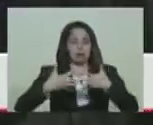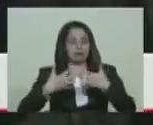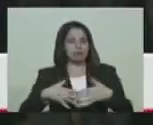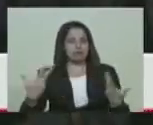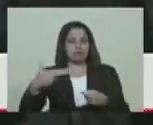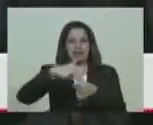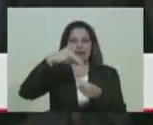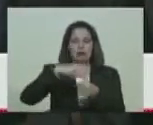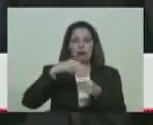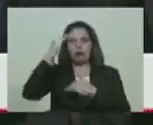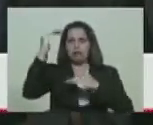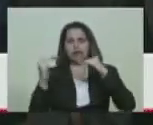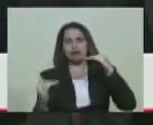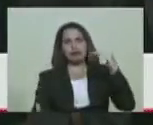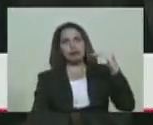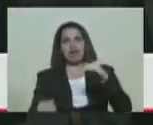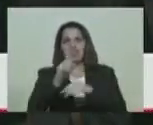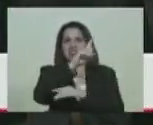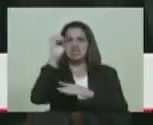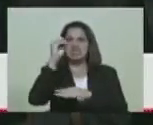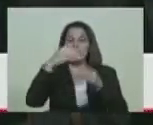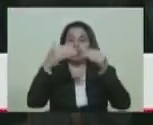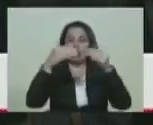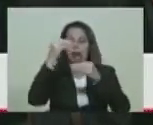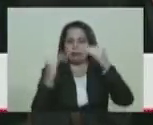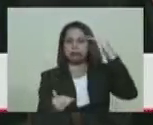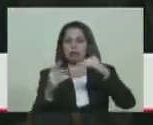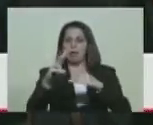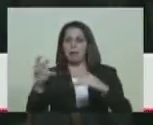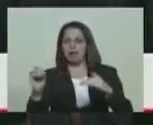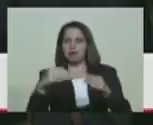hemos estado. Que verle la cara,